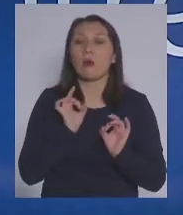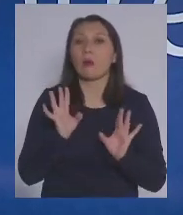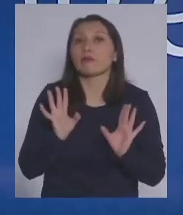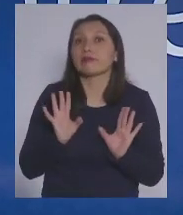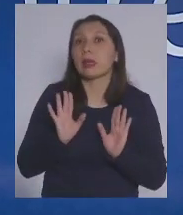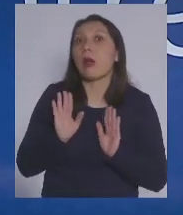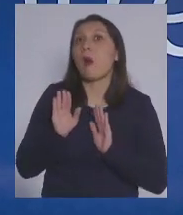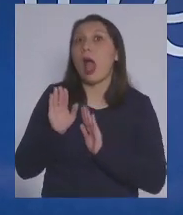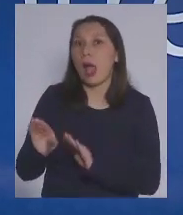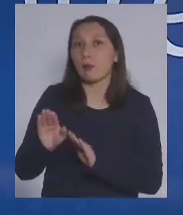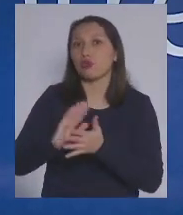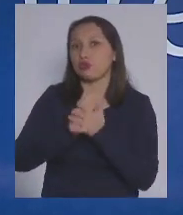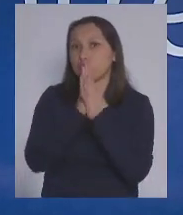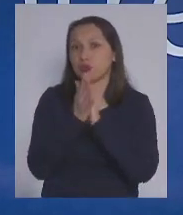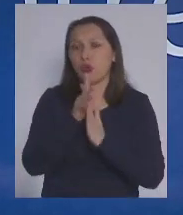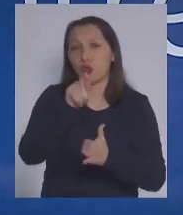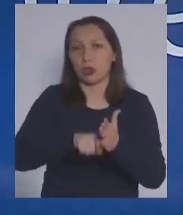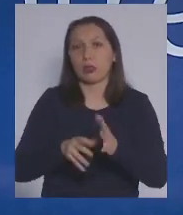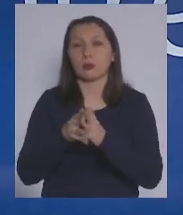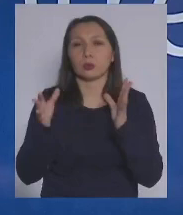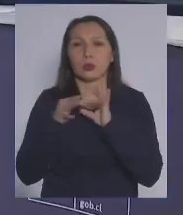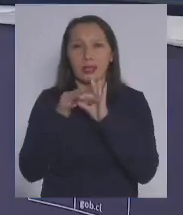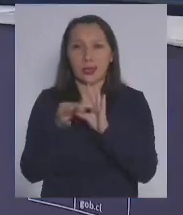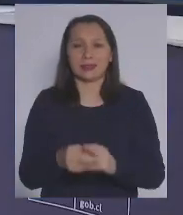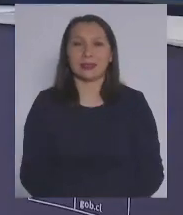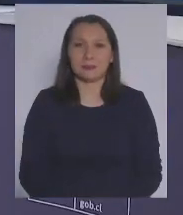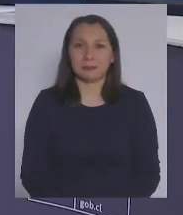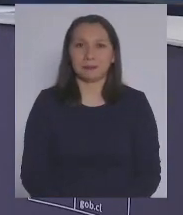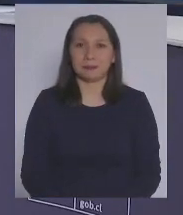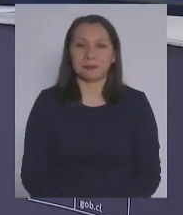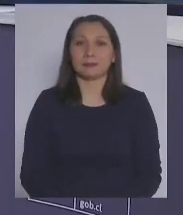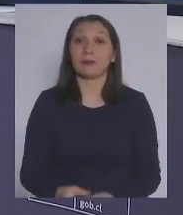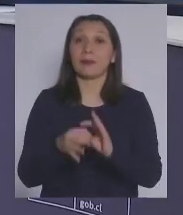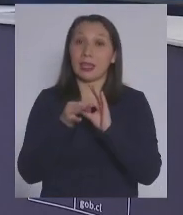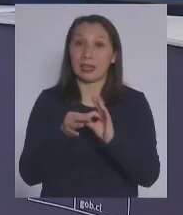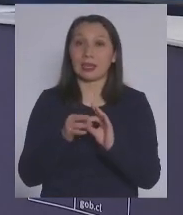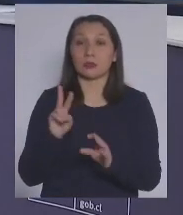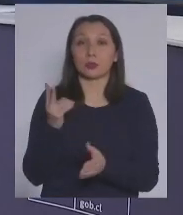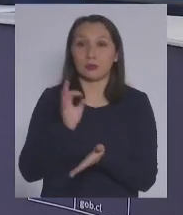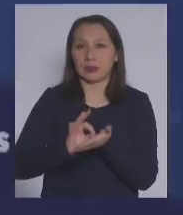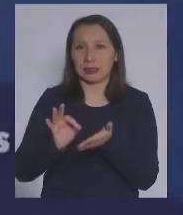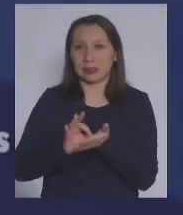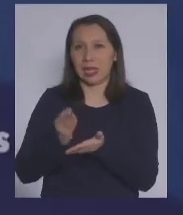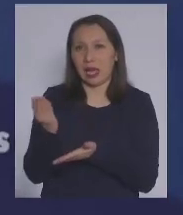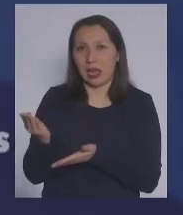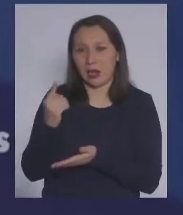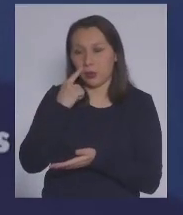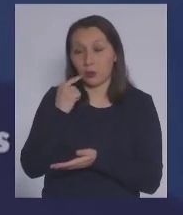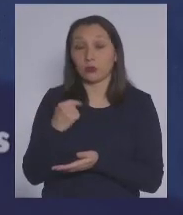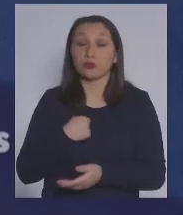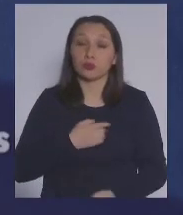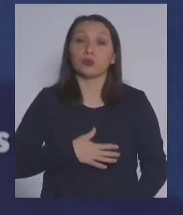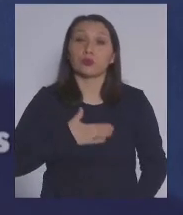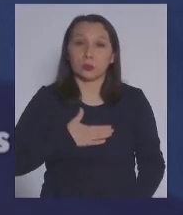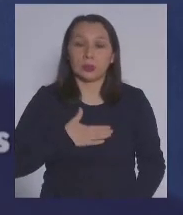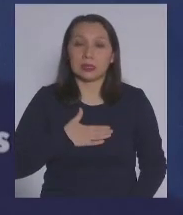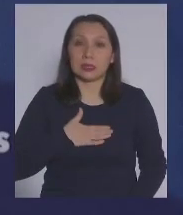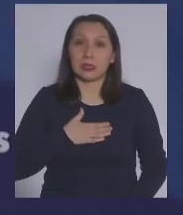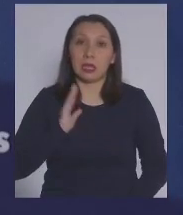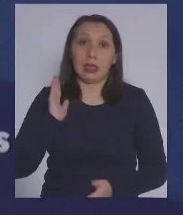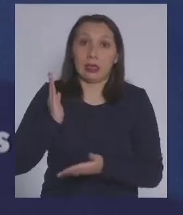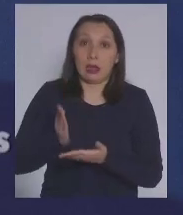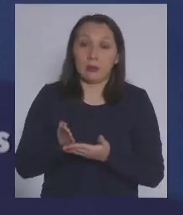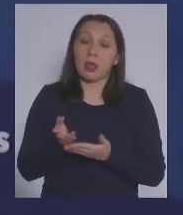todos estos contratos muchas gracias muchas gracias subsecretarios un giga yo quisiera terminar